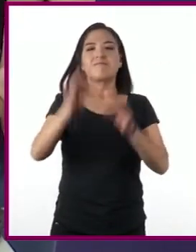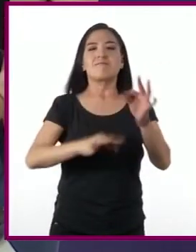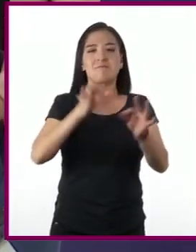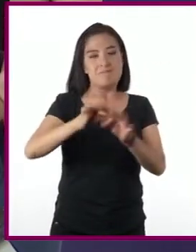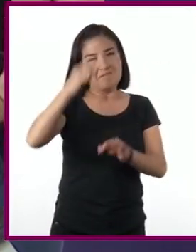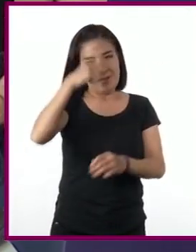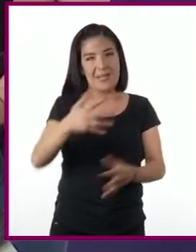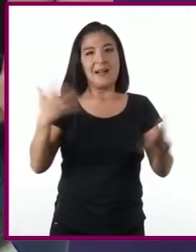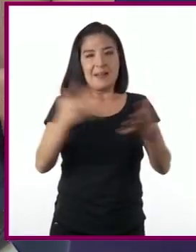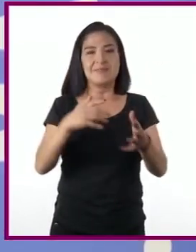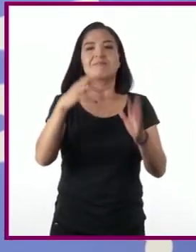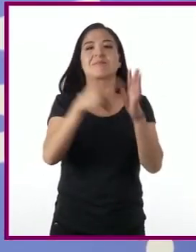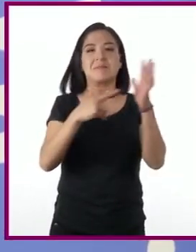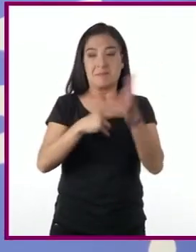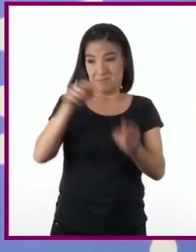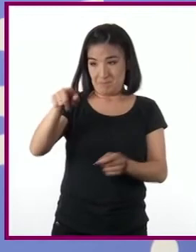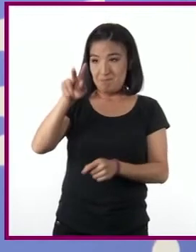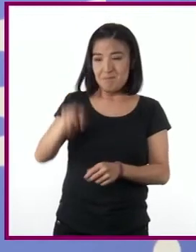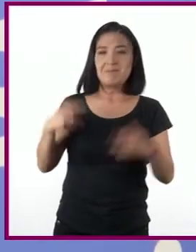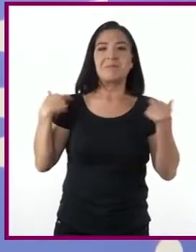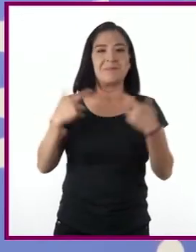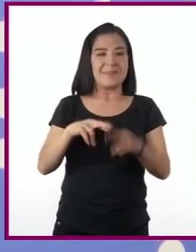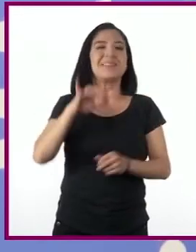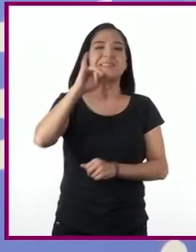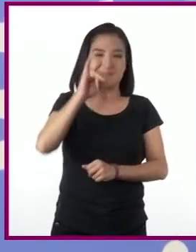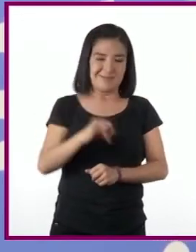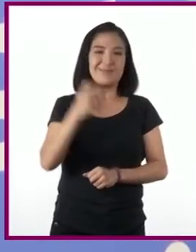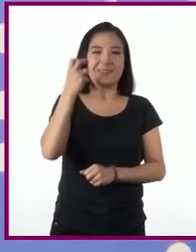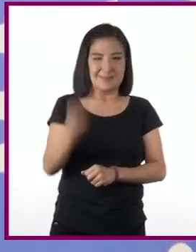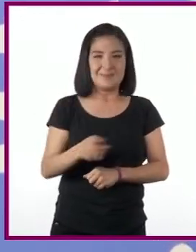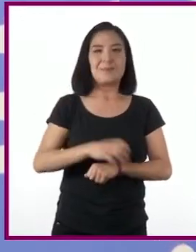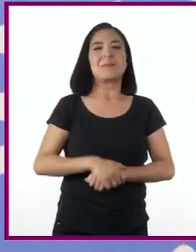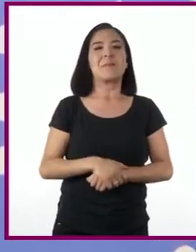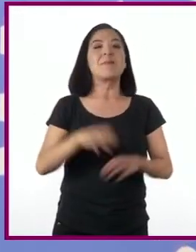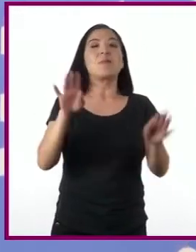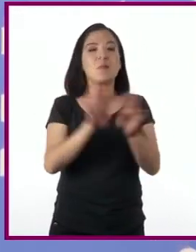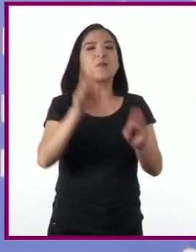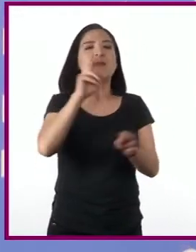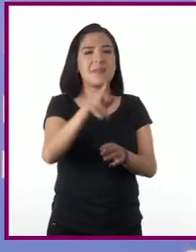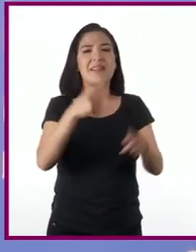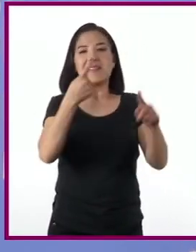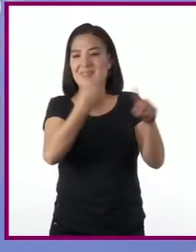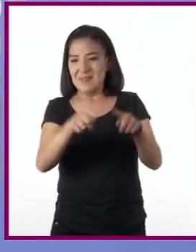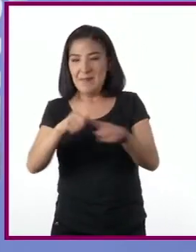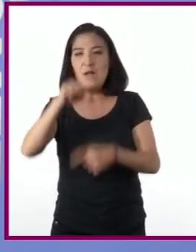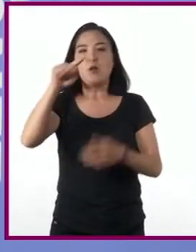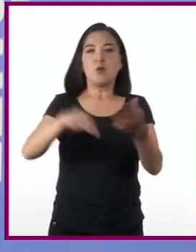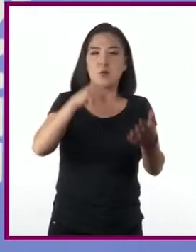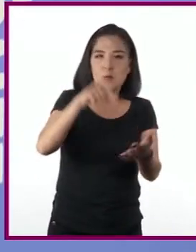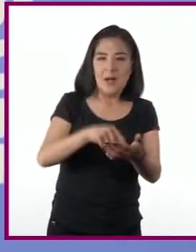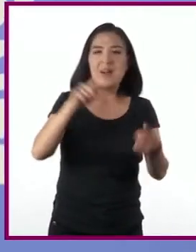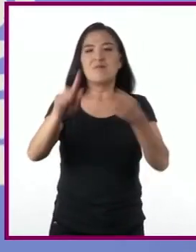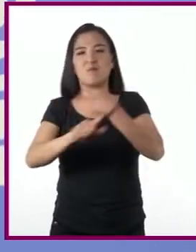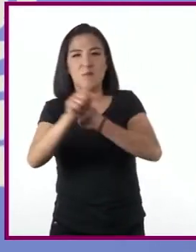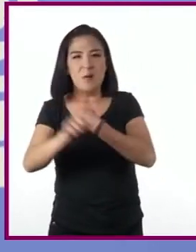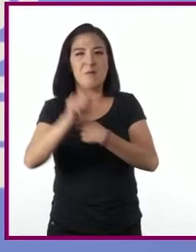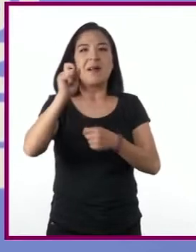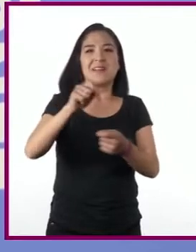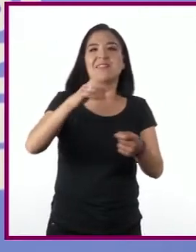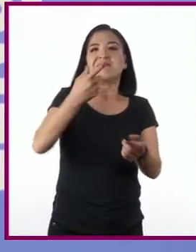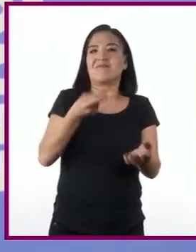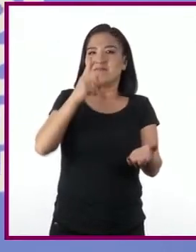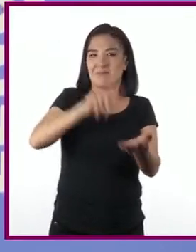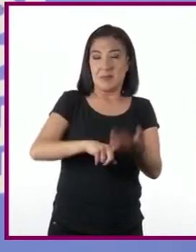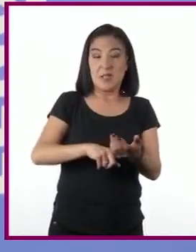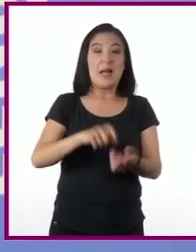el reglamento, ¿verdad, maestra? Exacto. Los reglamentos se adaptan a diferentes espacios, circunstancias y situaciones. No